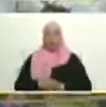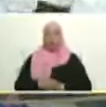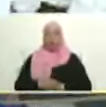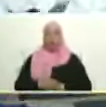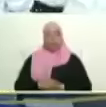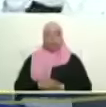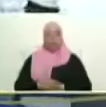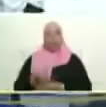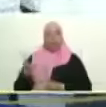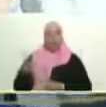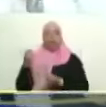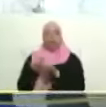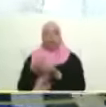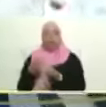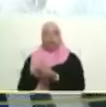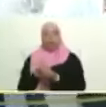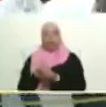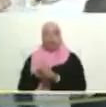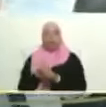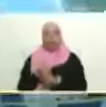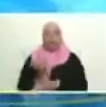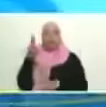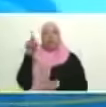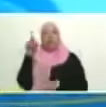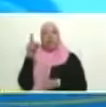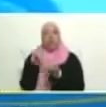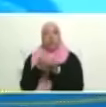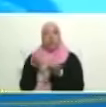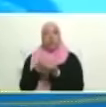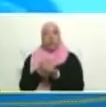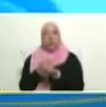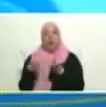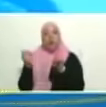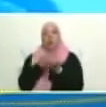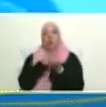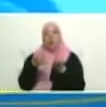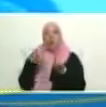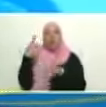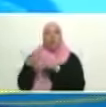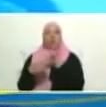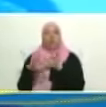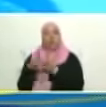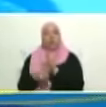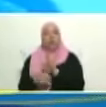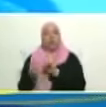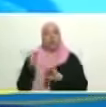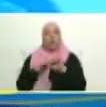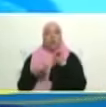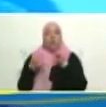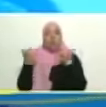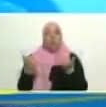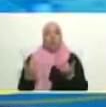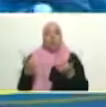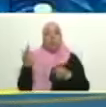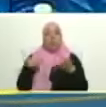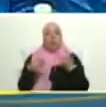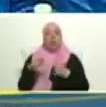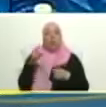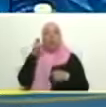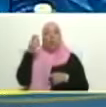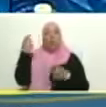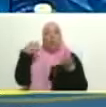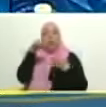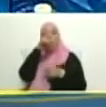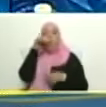Primer vértice. Segundo vértice, la lucha contra la corrupción, delincuencia organizada, tráfico ilícito de drogas